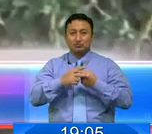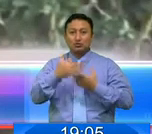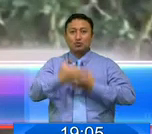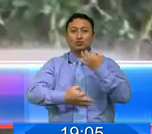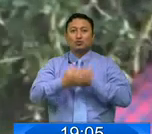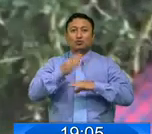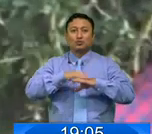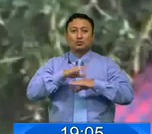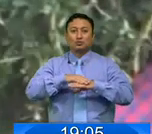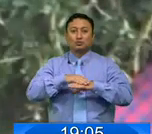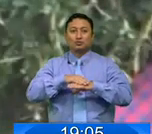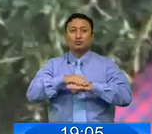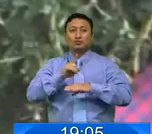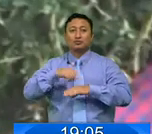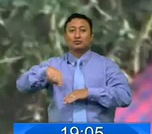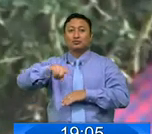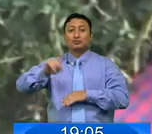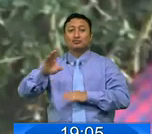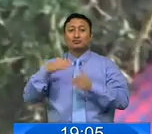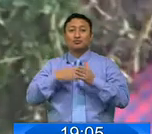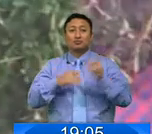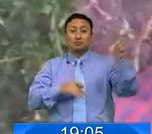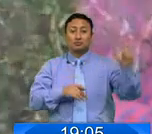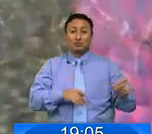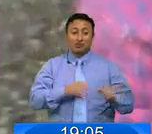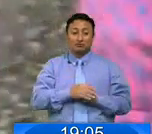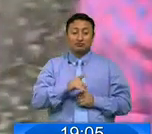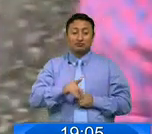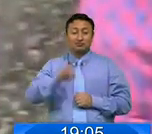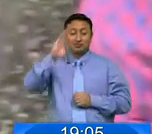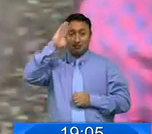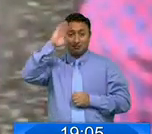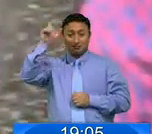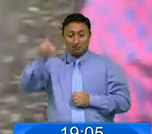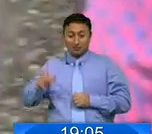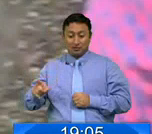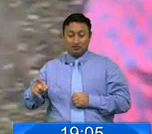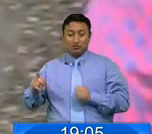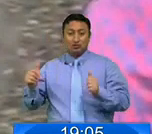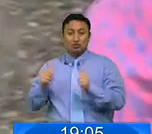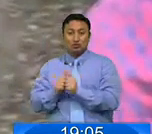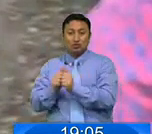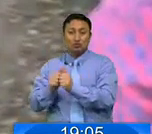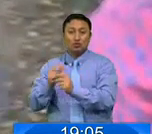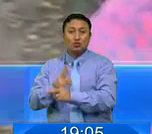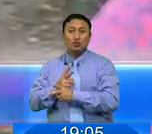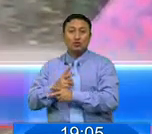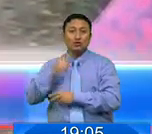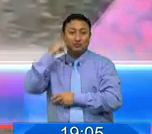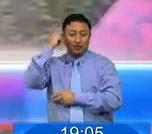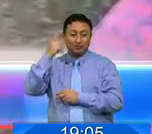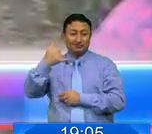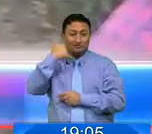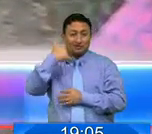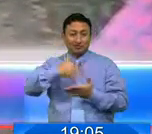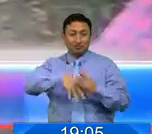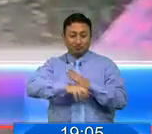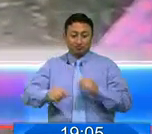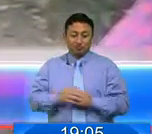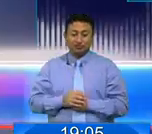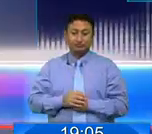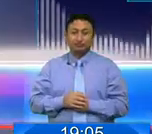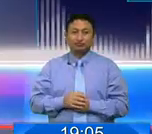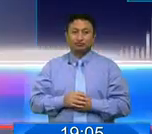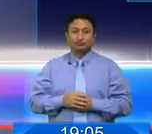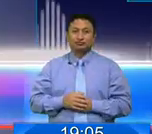su parte por la supuesta agresión en su contra de los guardaespaldas de Correa, el robo de su celular y el de asociación